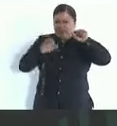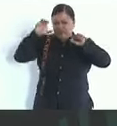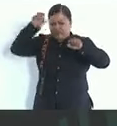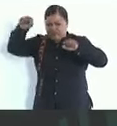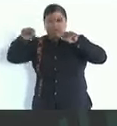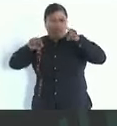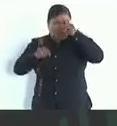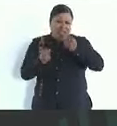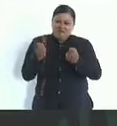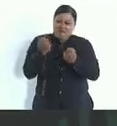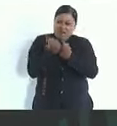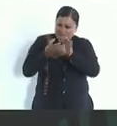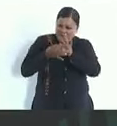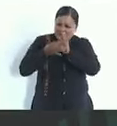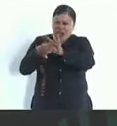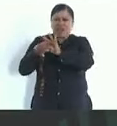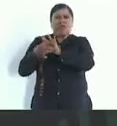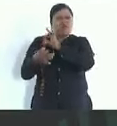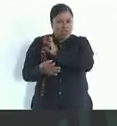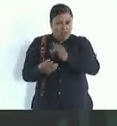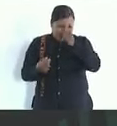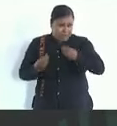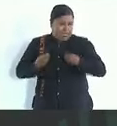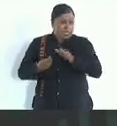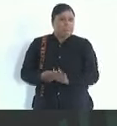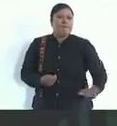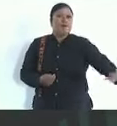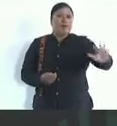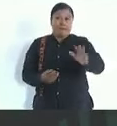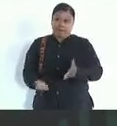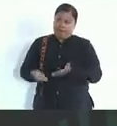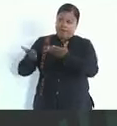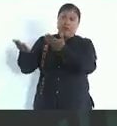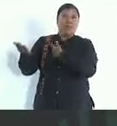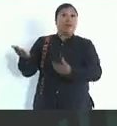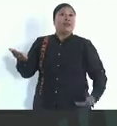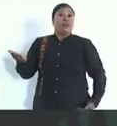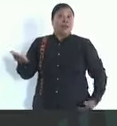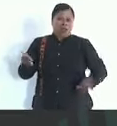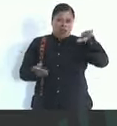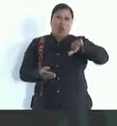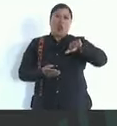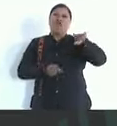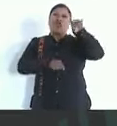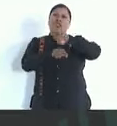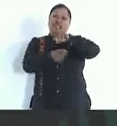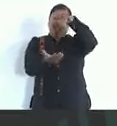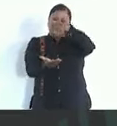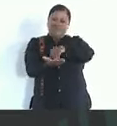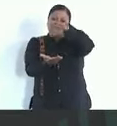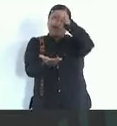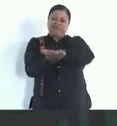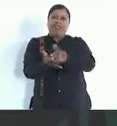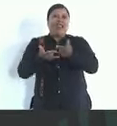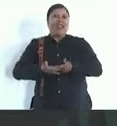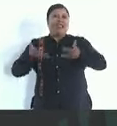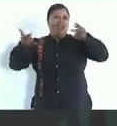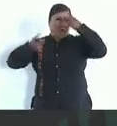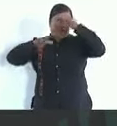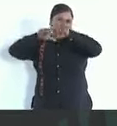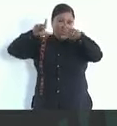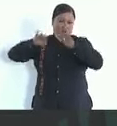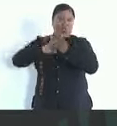de solidaridad y une la vida de todos. Señor presidente, hoy es un día histórico para México, donde celebramos la entrega